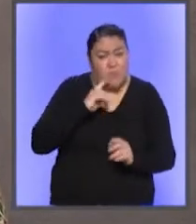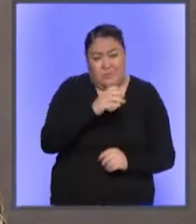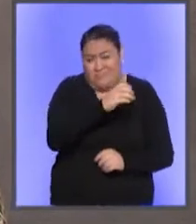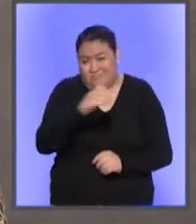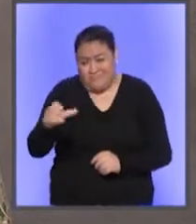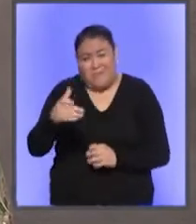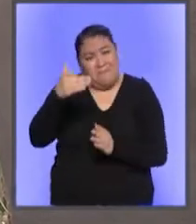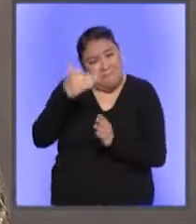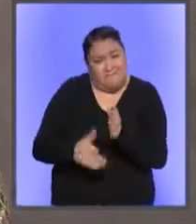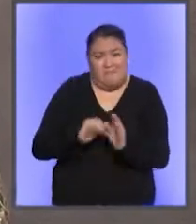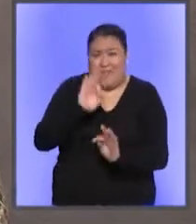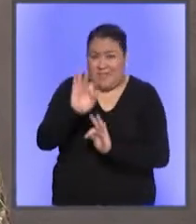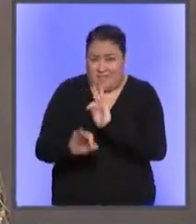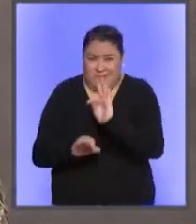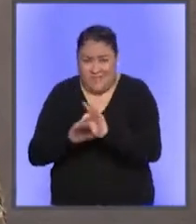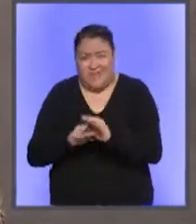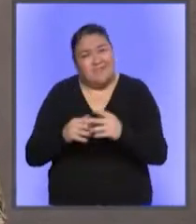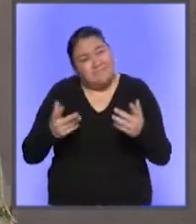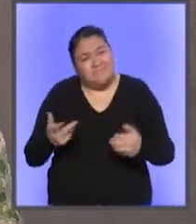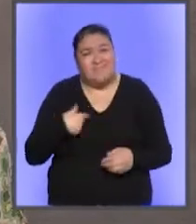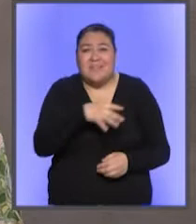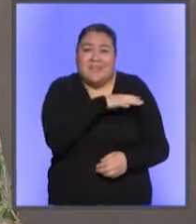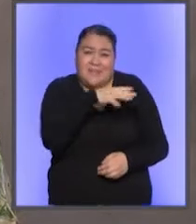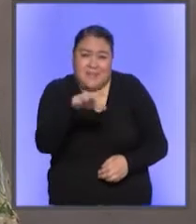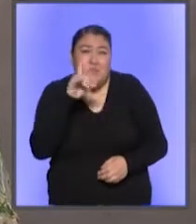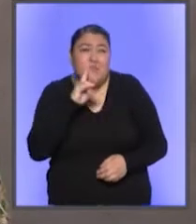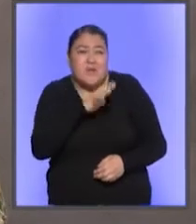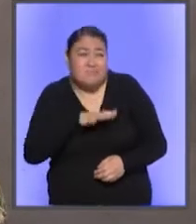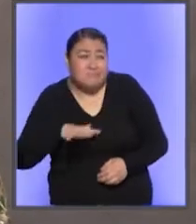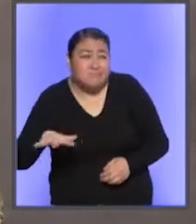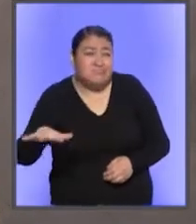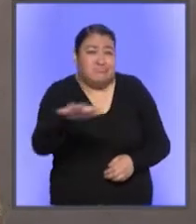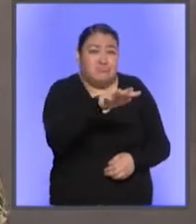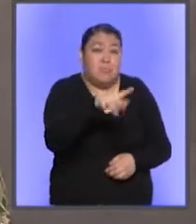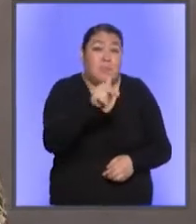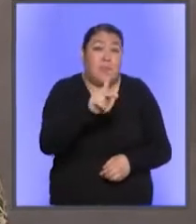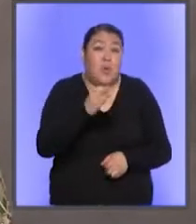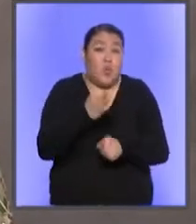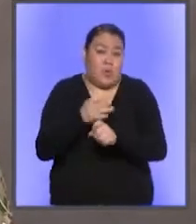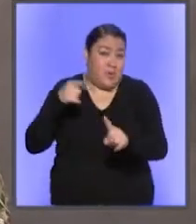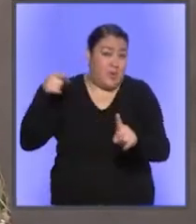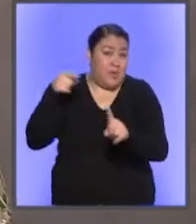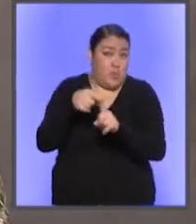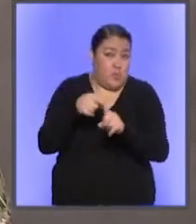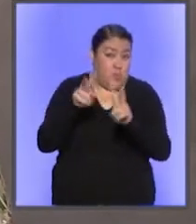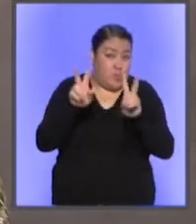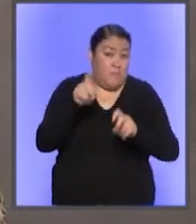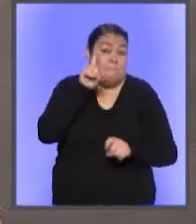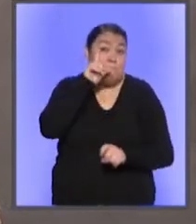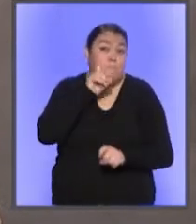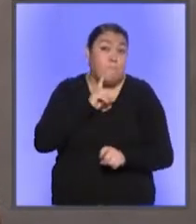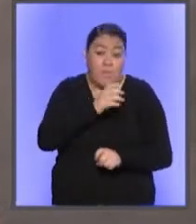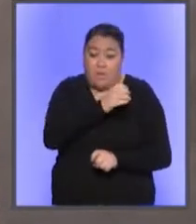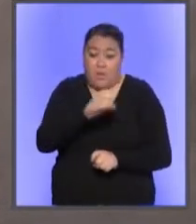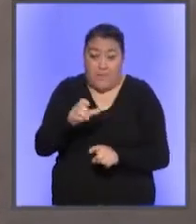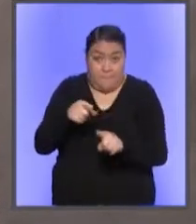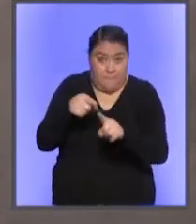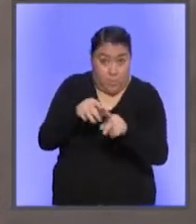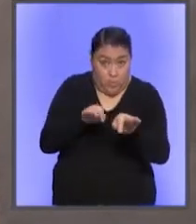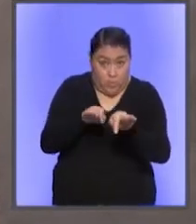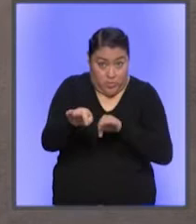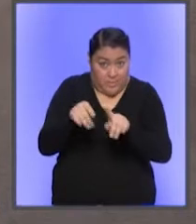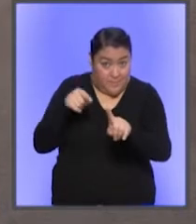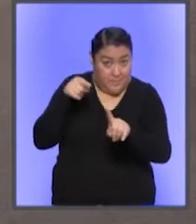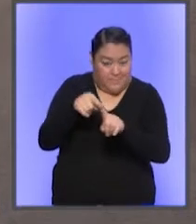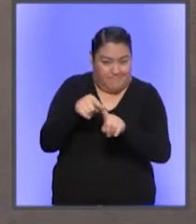las mujeres Rurales no solo con la Rurales sino en general pero en este caso y en este encuentro específico de mujeres Rurales creo